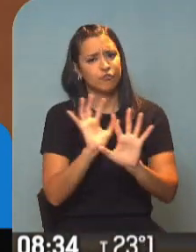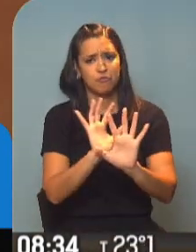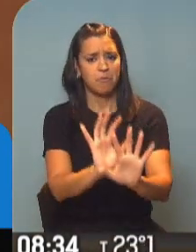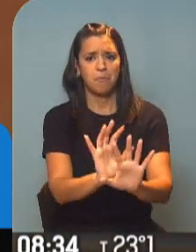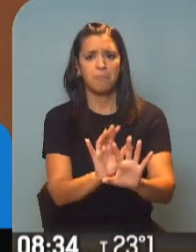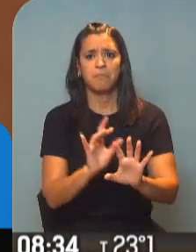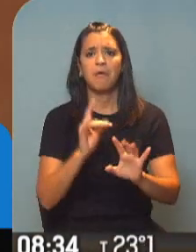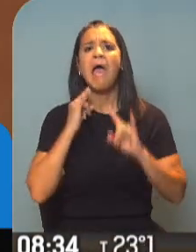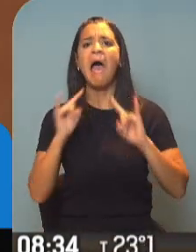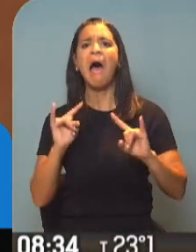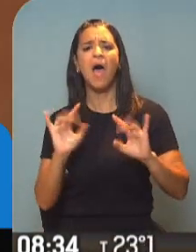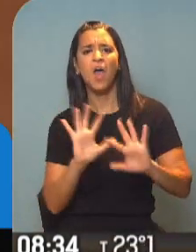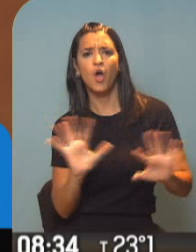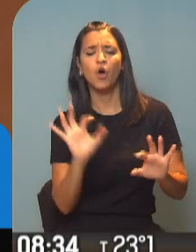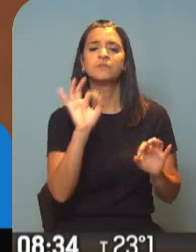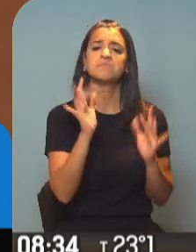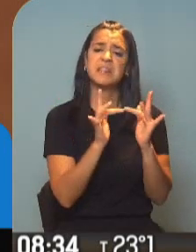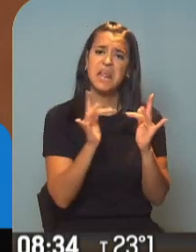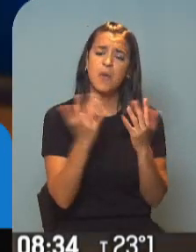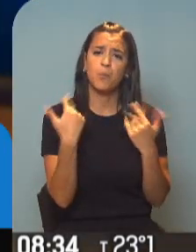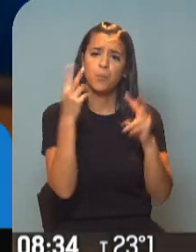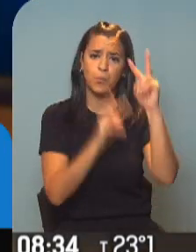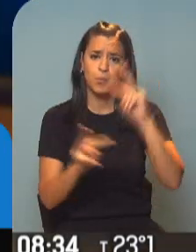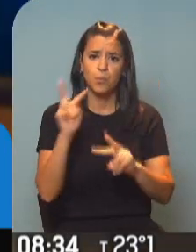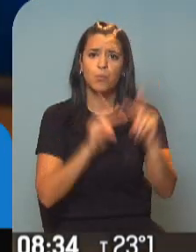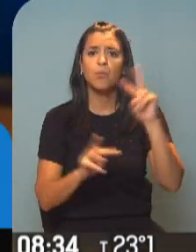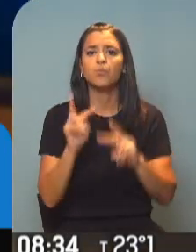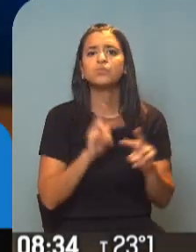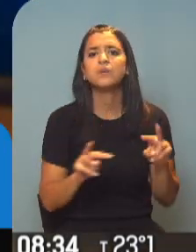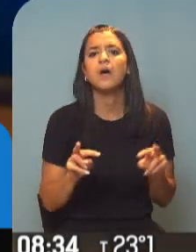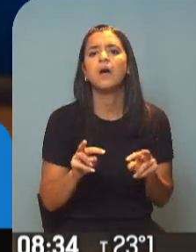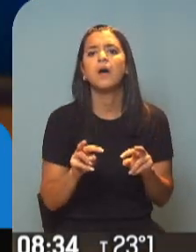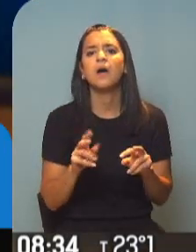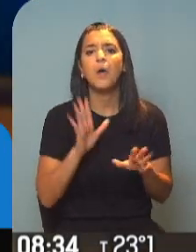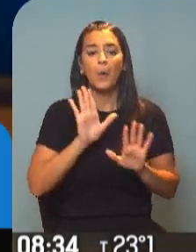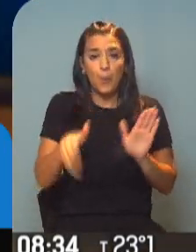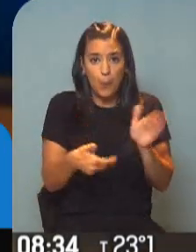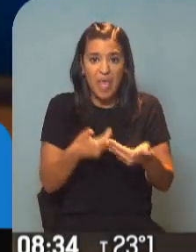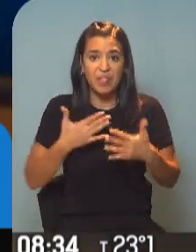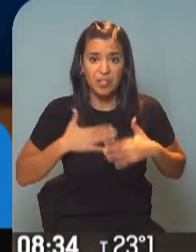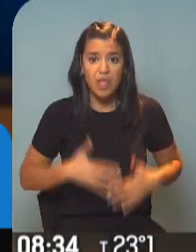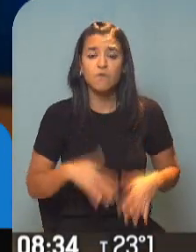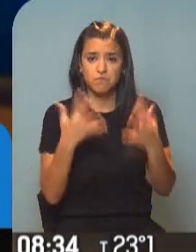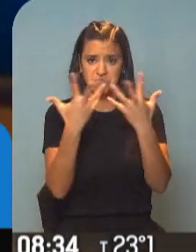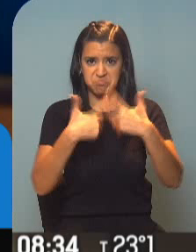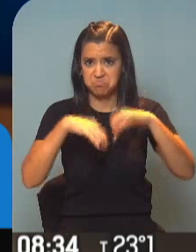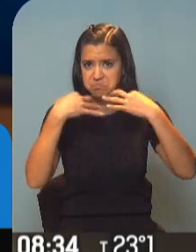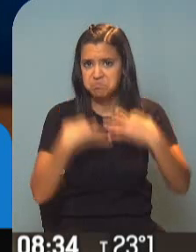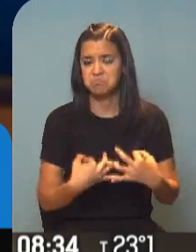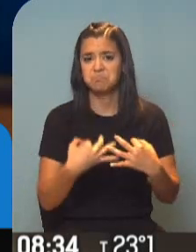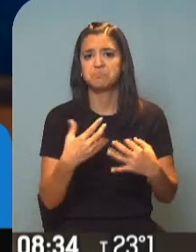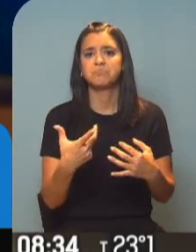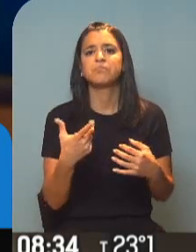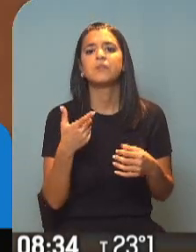grisar si tienes internet y podés buscar lo busca de estos vendajes que se hacen que funciona de código